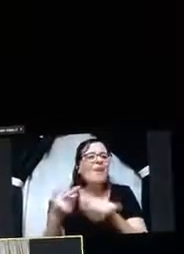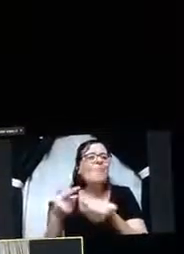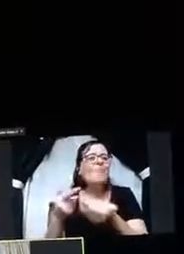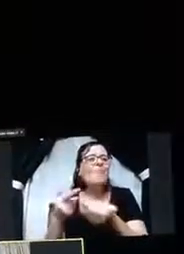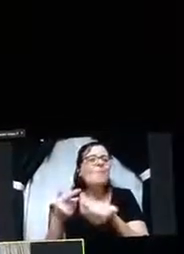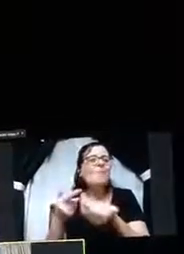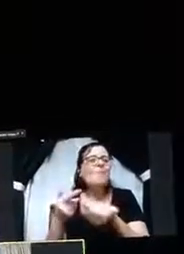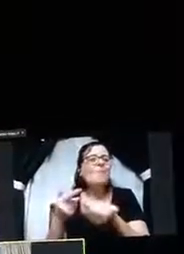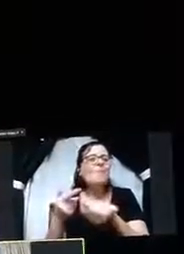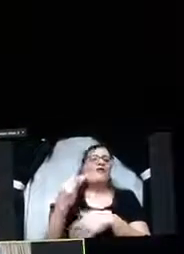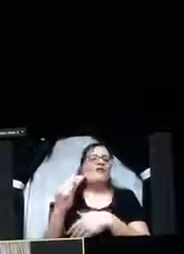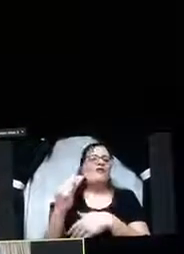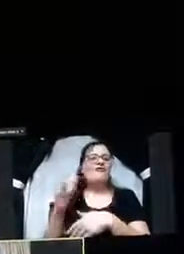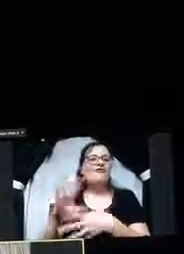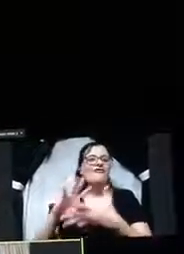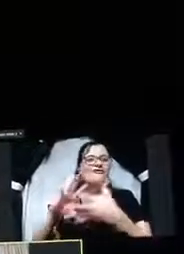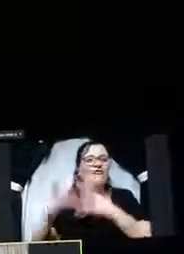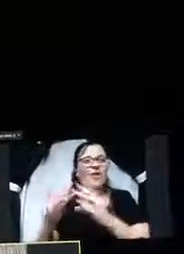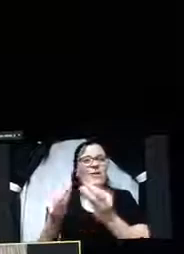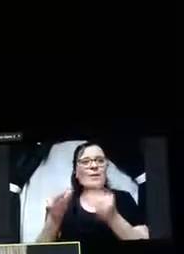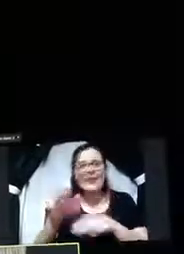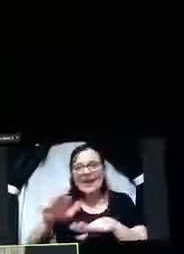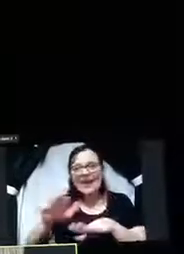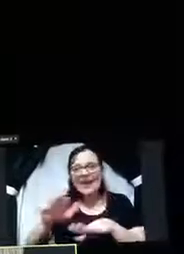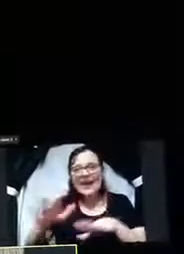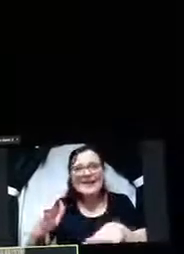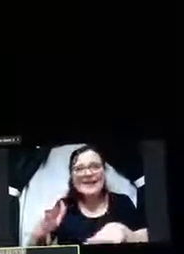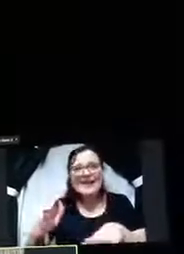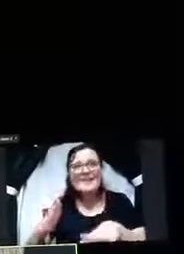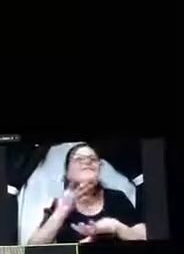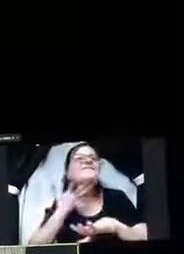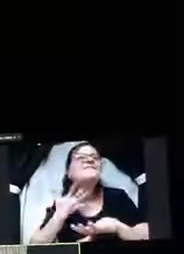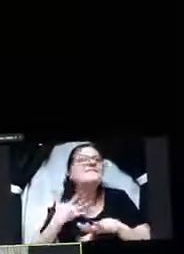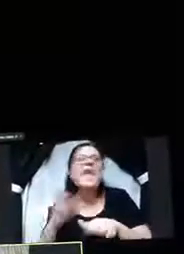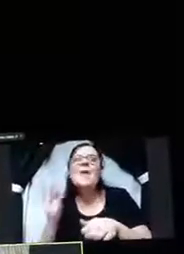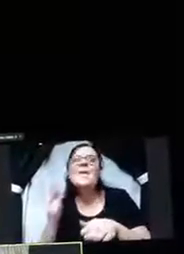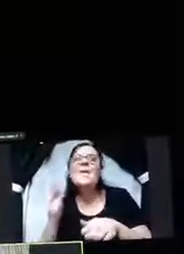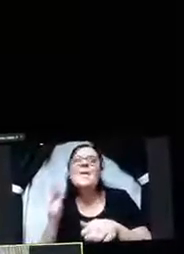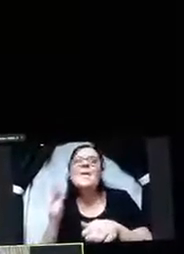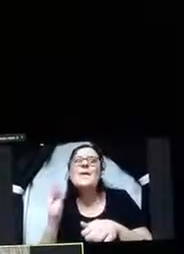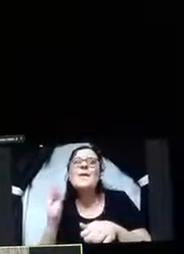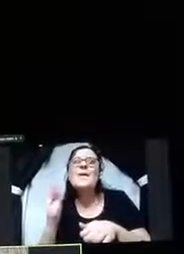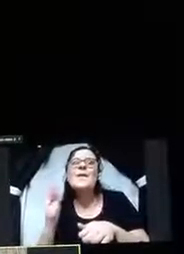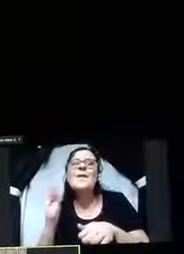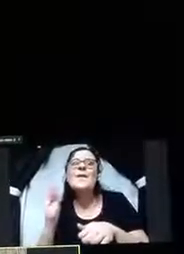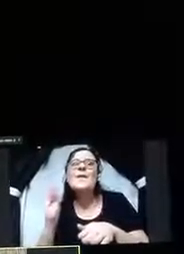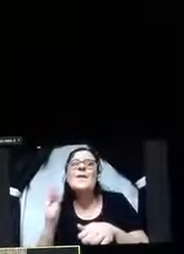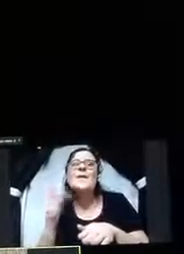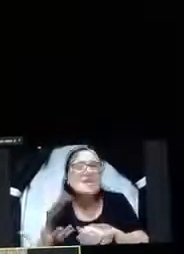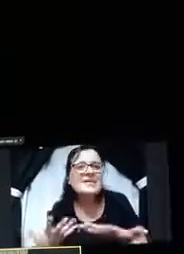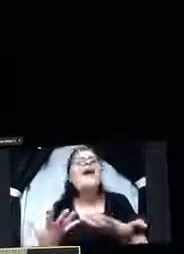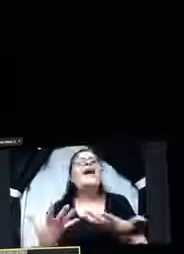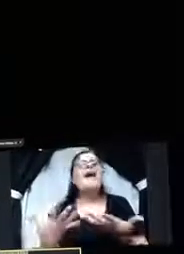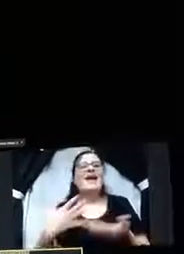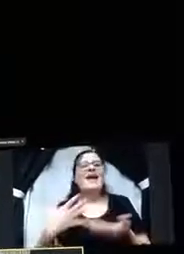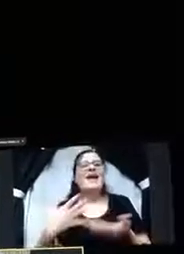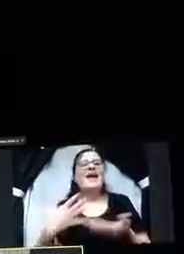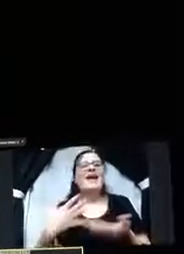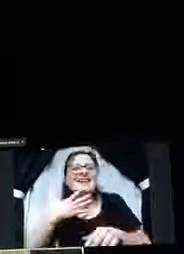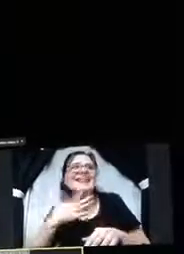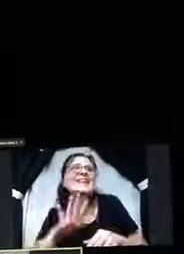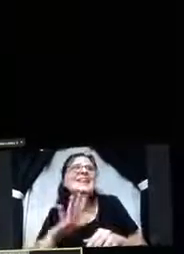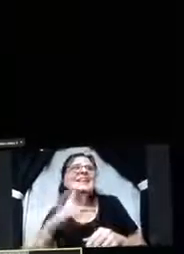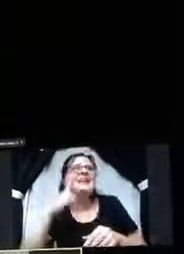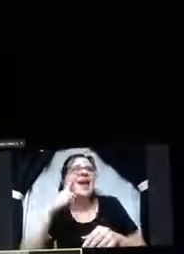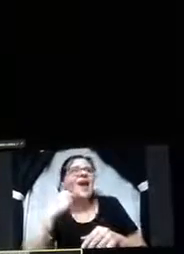estimular todas estas ganas de querer seguir aprendiendo. Y lo lindo es que una vez cuando los chicos se dan cuenta, lo entienden,